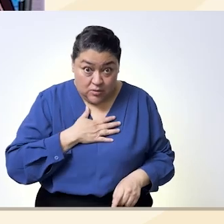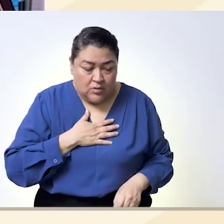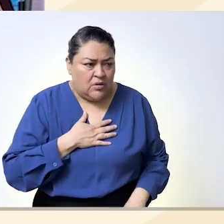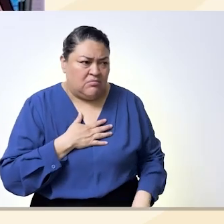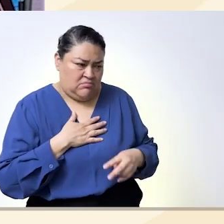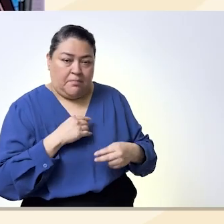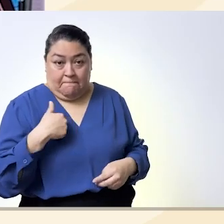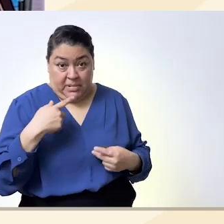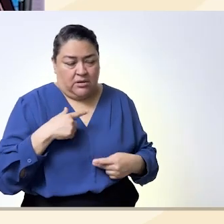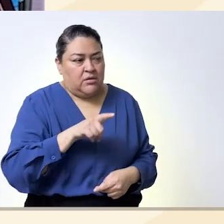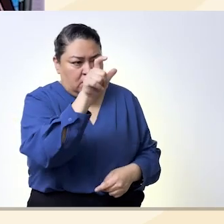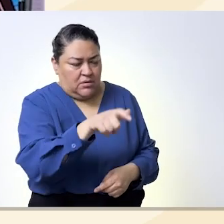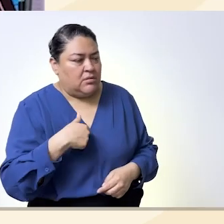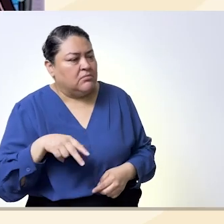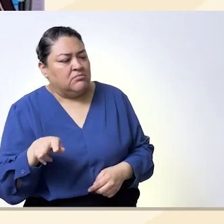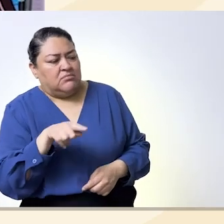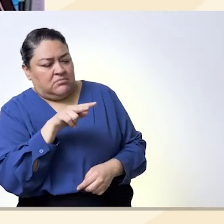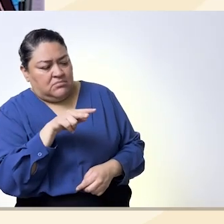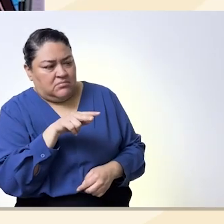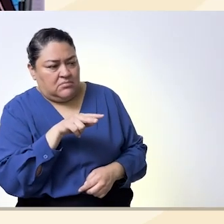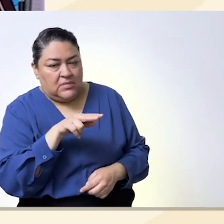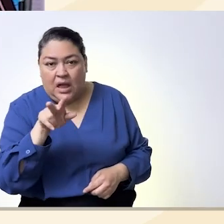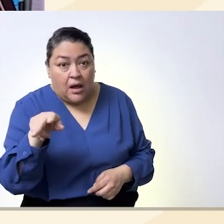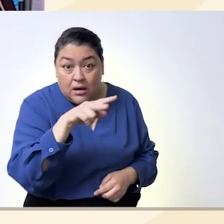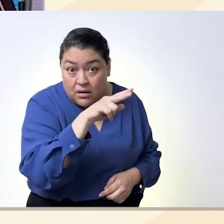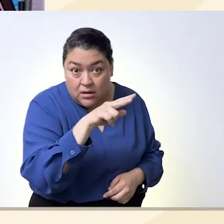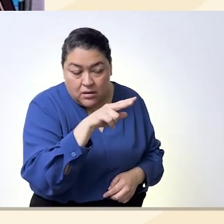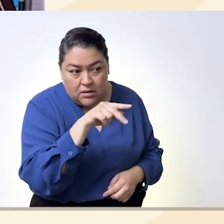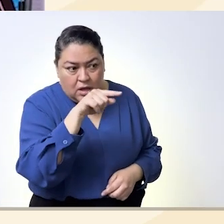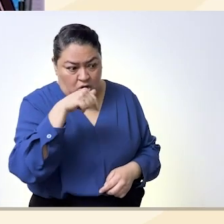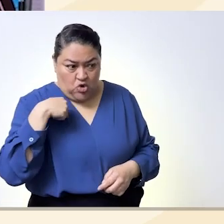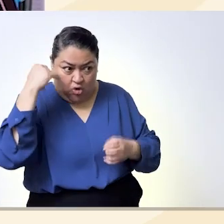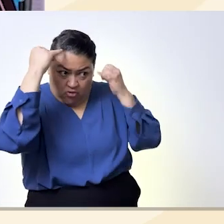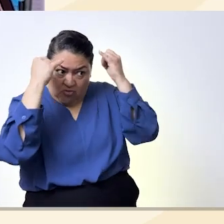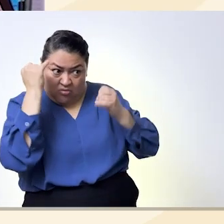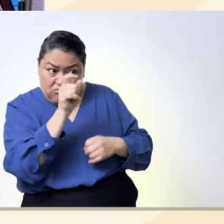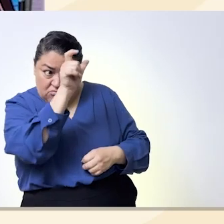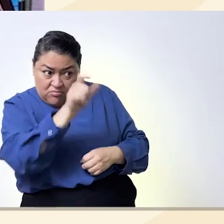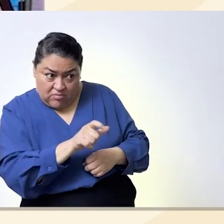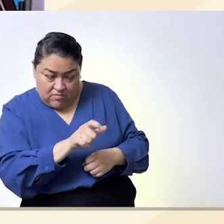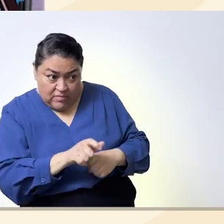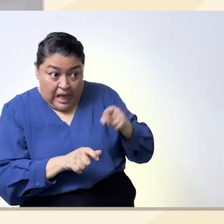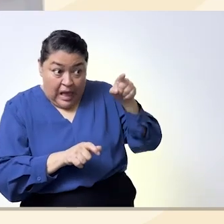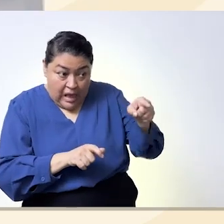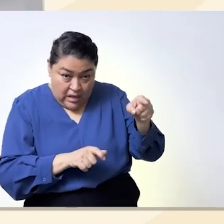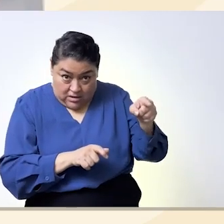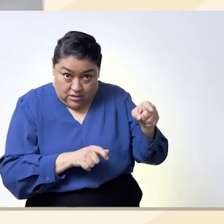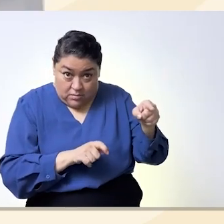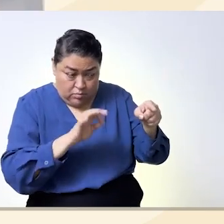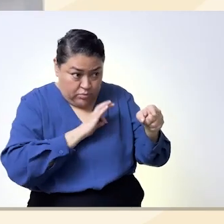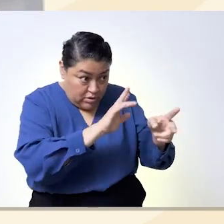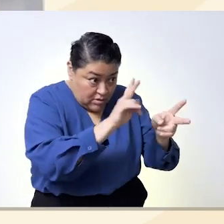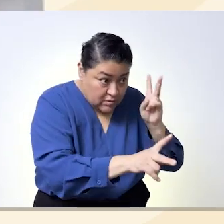se ve dentro de esa concepción que tenemos, ¿no? Y cómo nos puede lastimar su representación, sus preconcepciones,